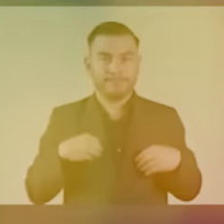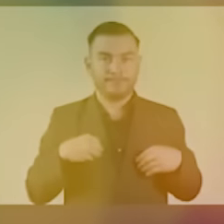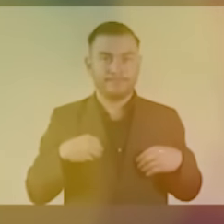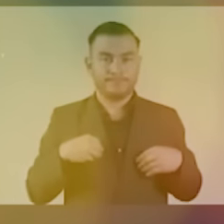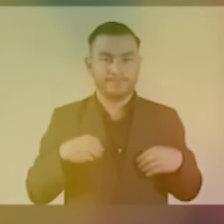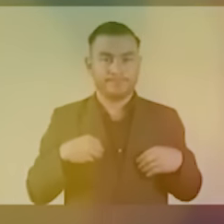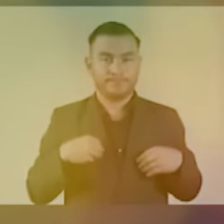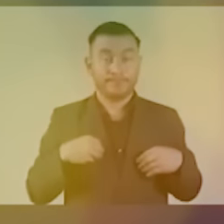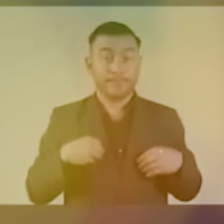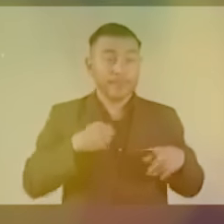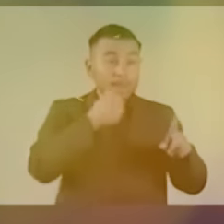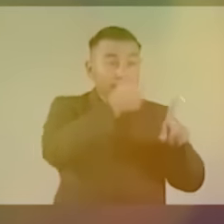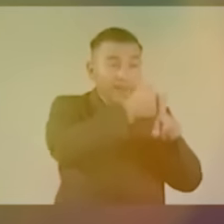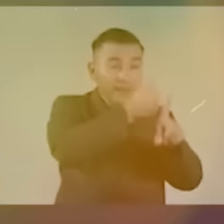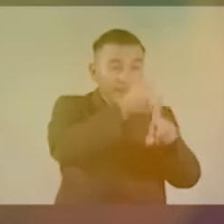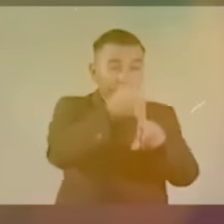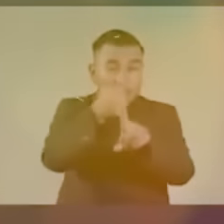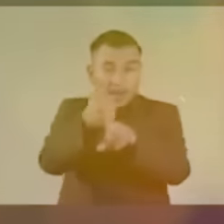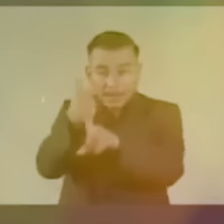con la ayuda de cada uno de ustedes,